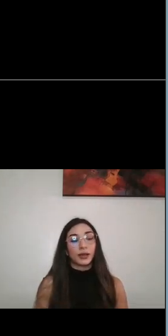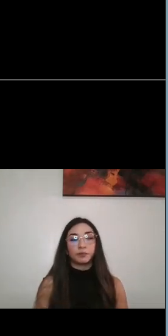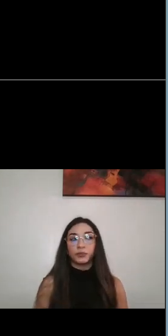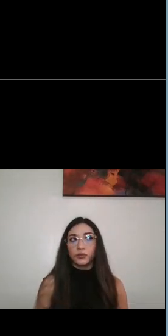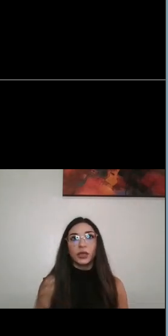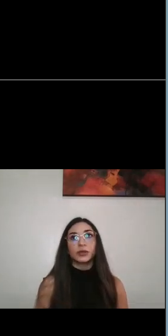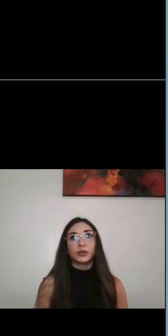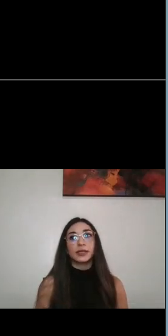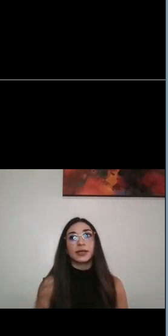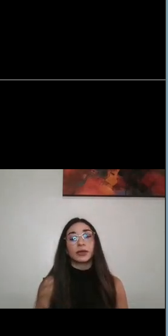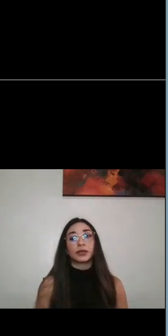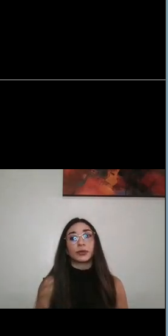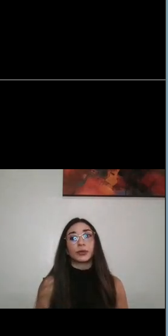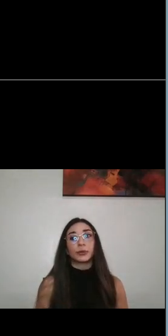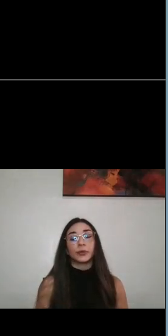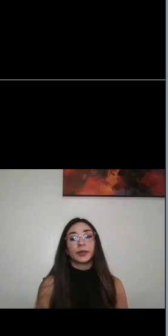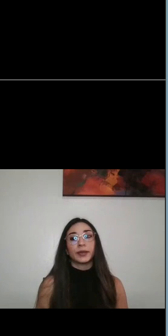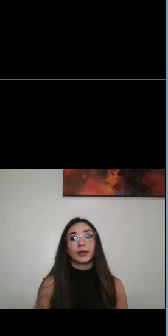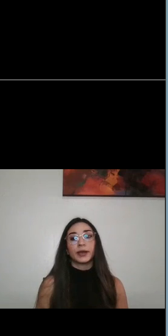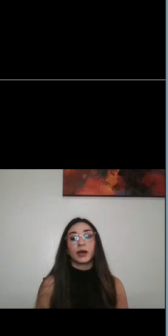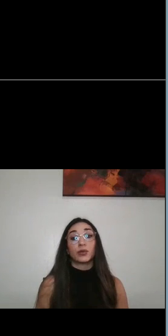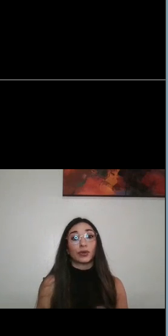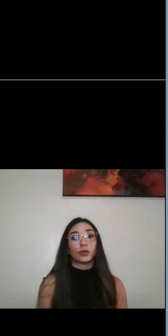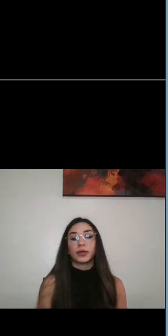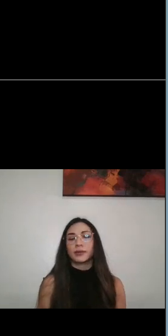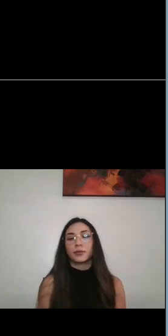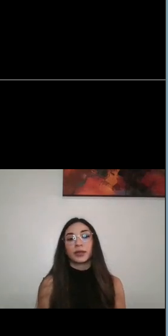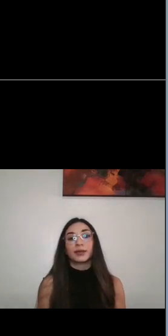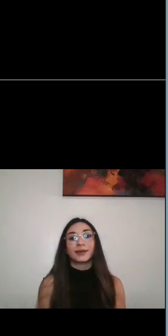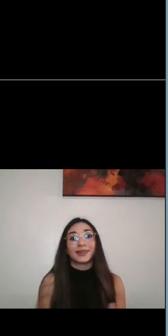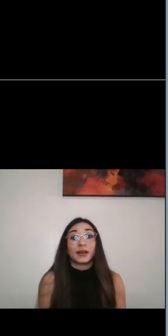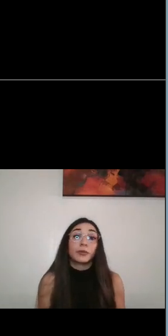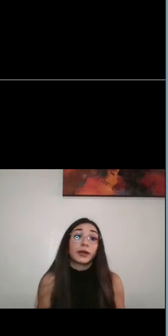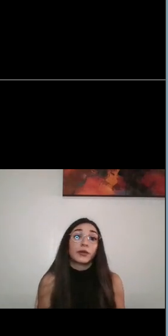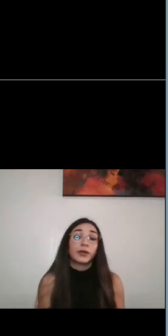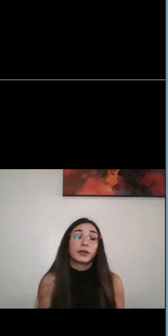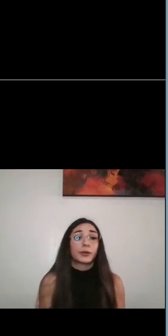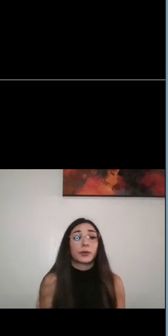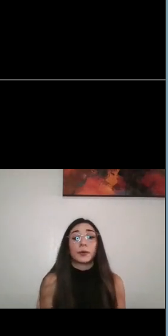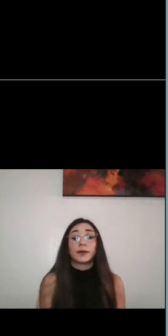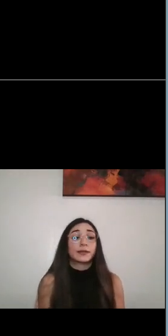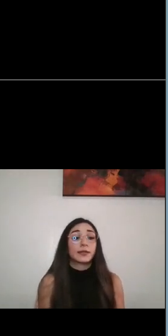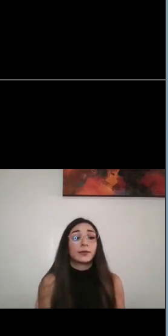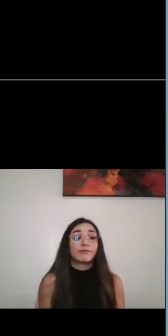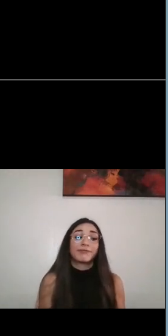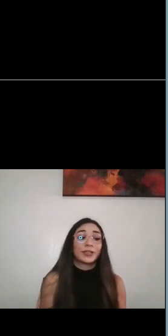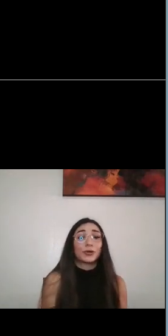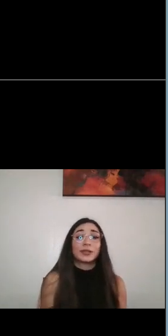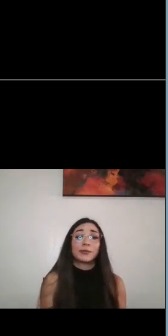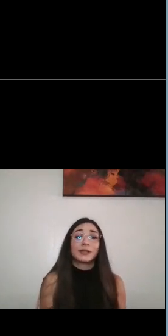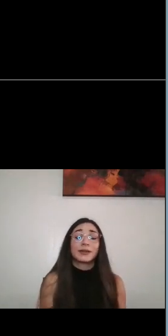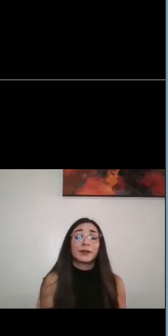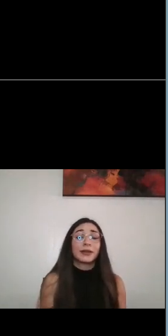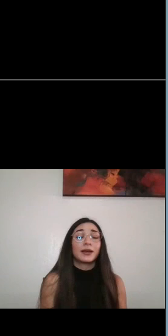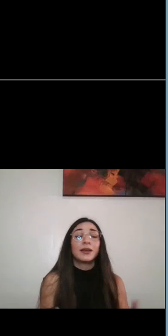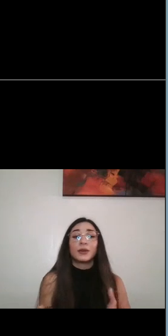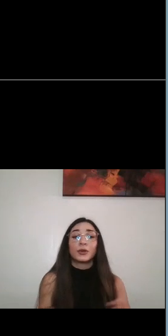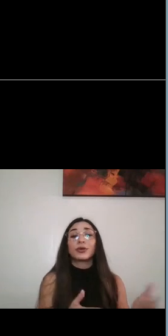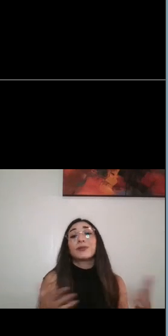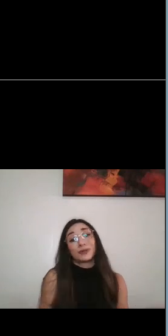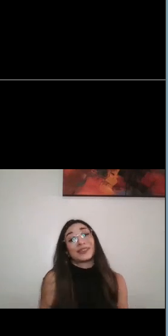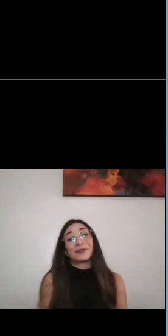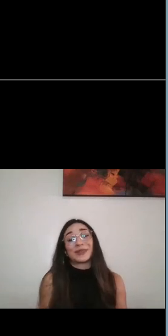alergia. Entonces, la evaluación pediátrica audiológica es importante hacerla de manera correcta, porque puede que si no lo hacemos de esa manera,